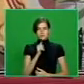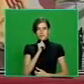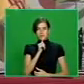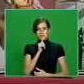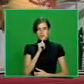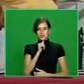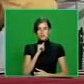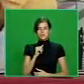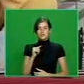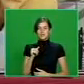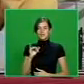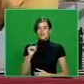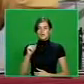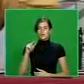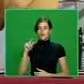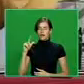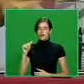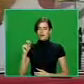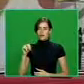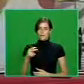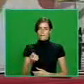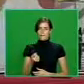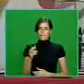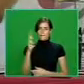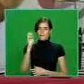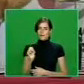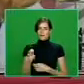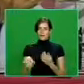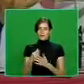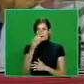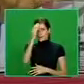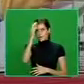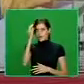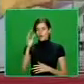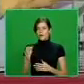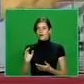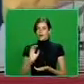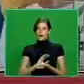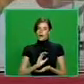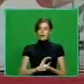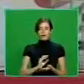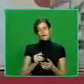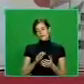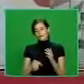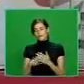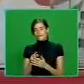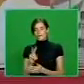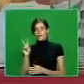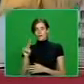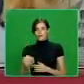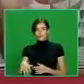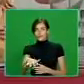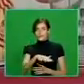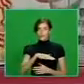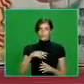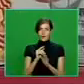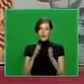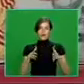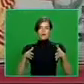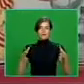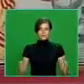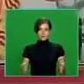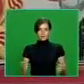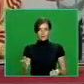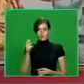Dean Chester que va de petar caricuao de caricuao Catia de Catia Valle esta enorme masa